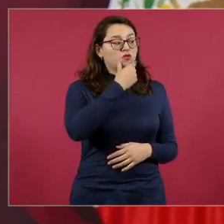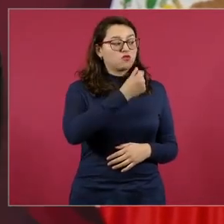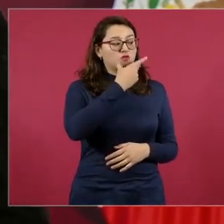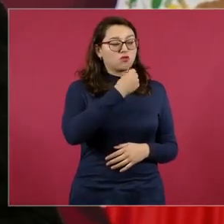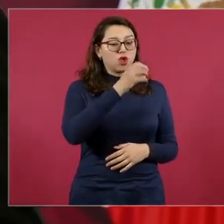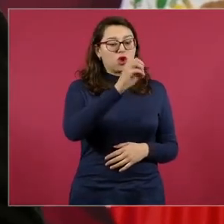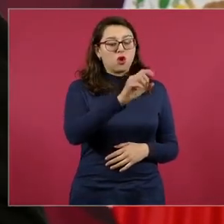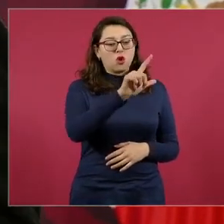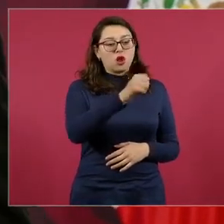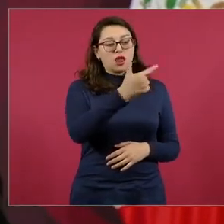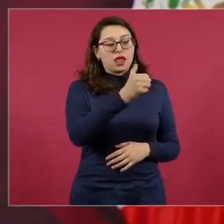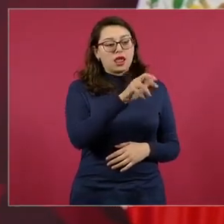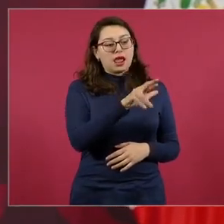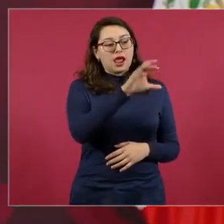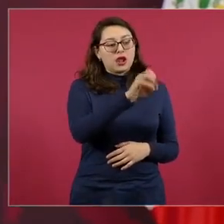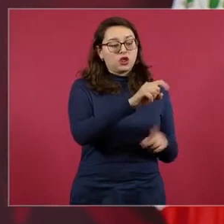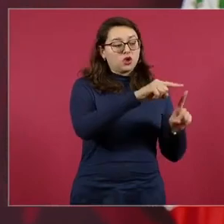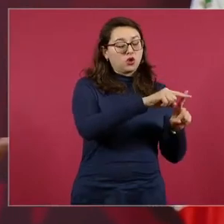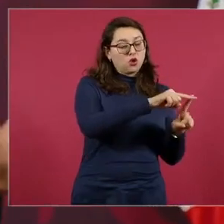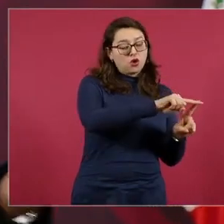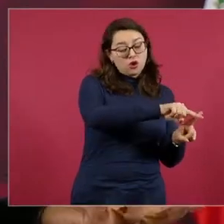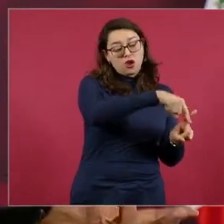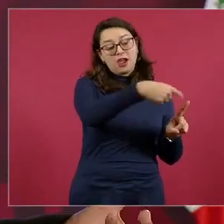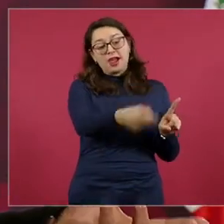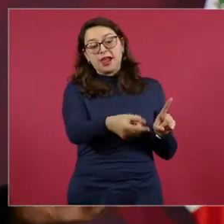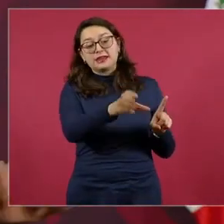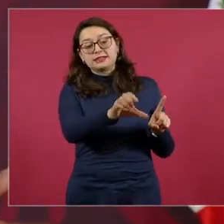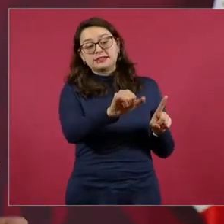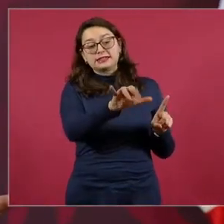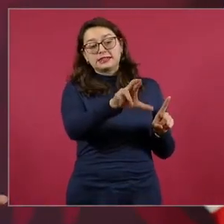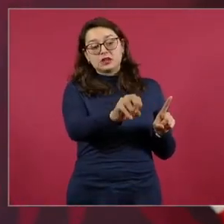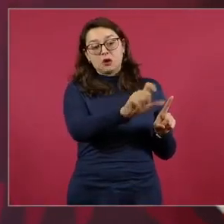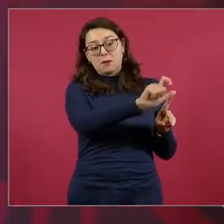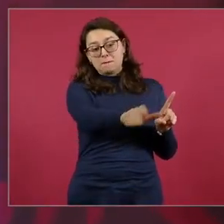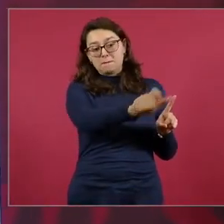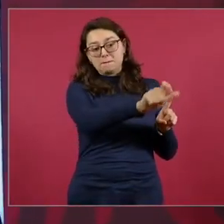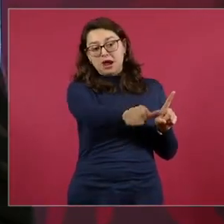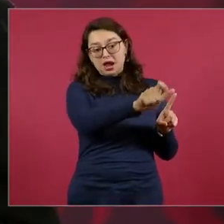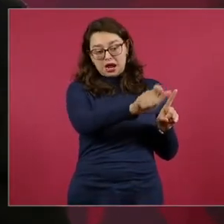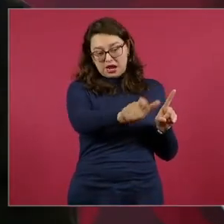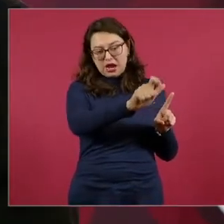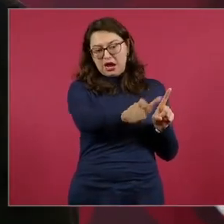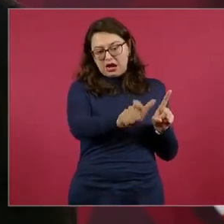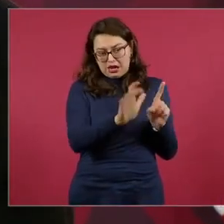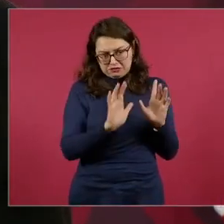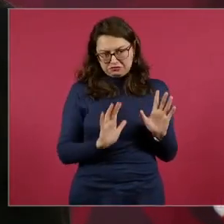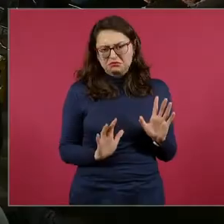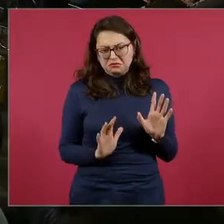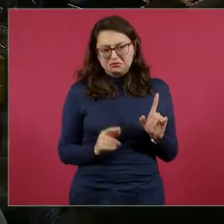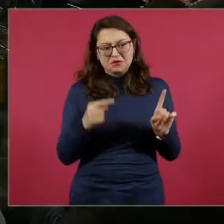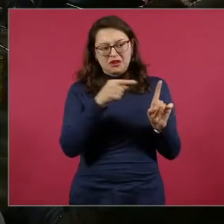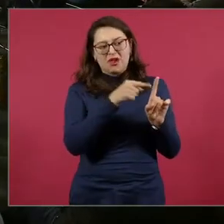pues Olegario recibía contratos del gobierno